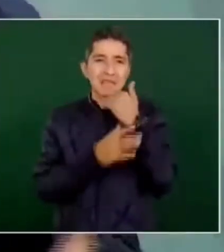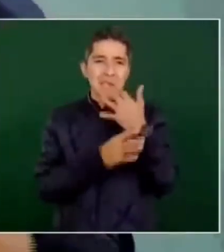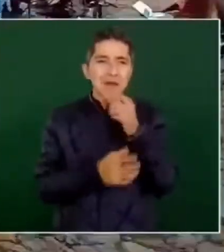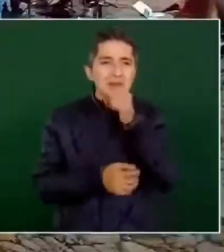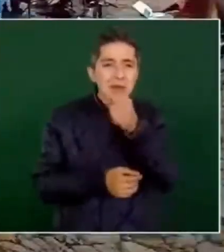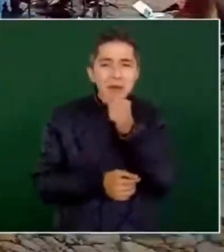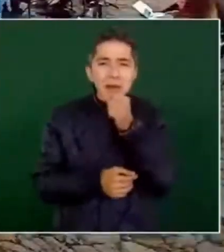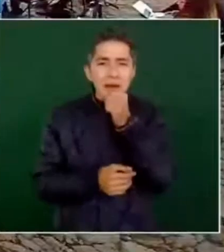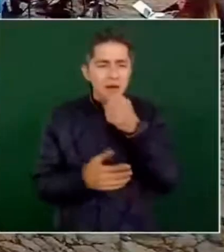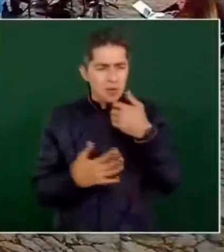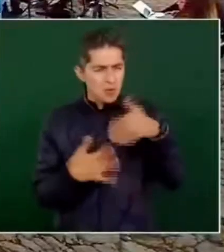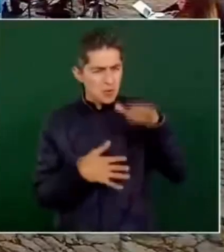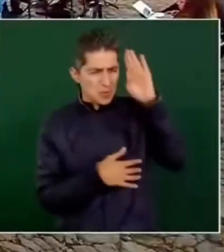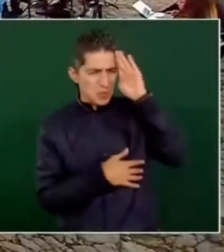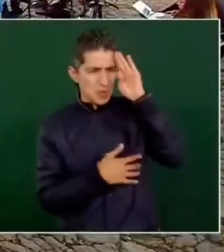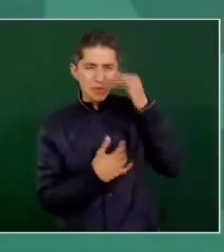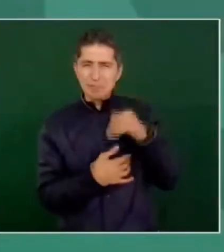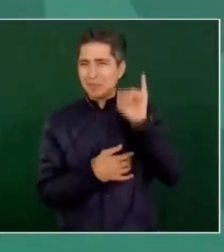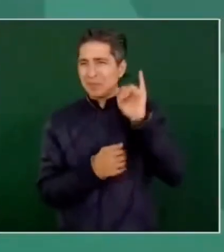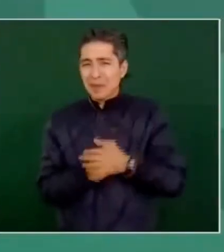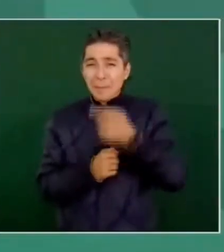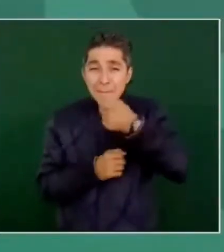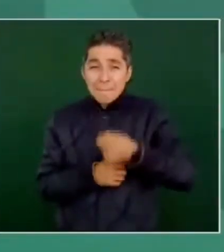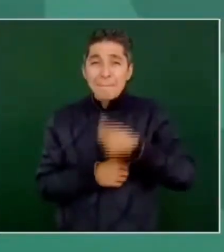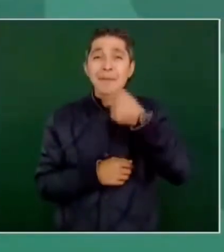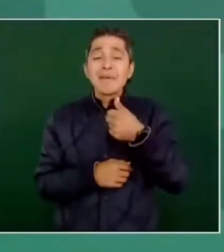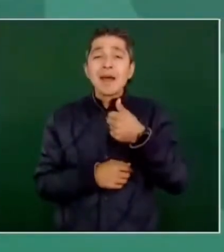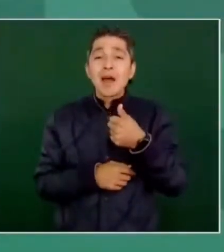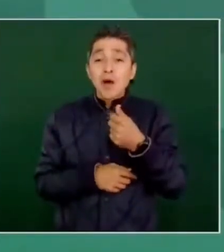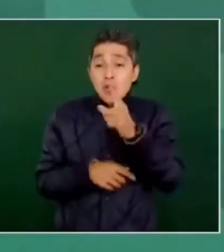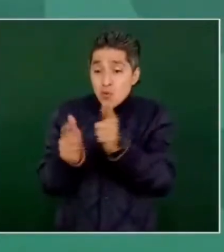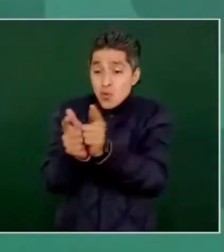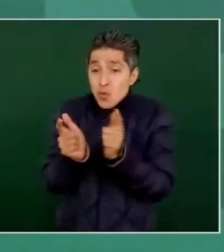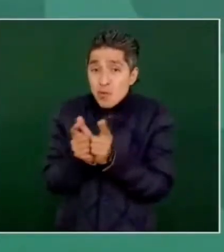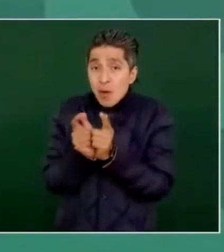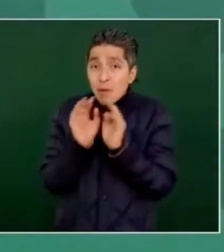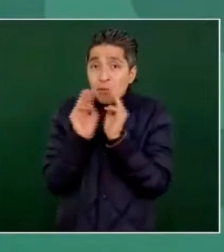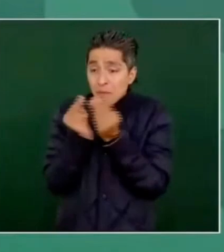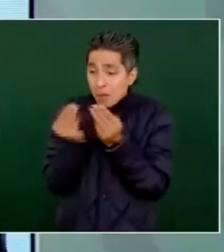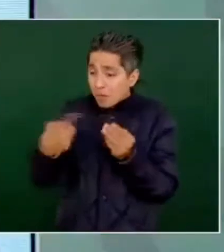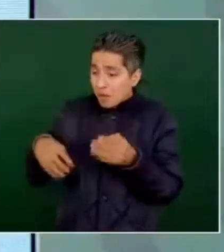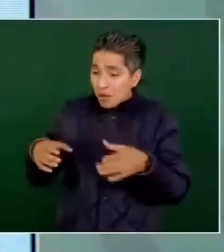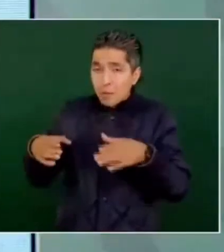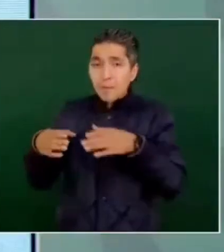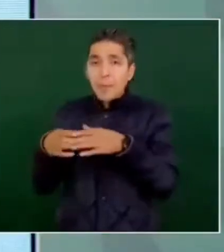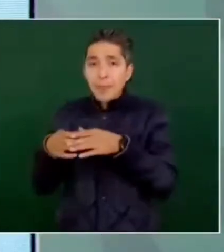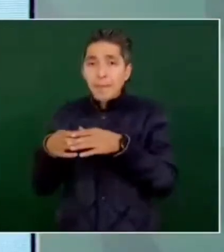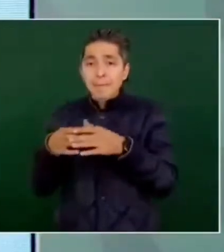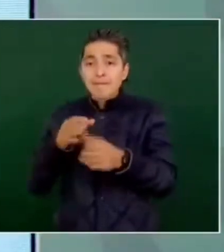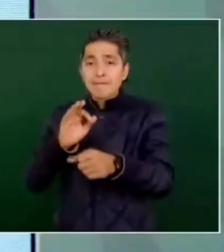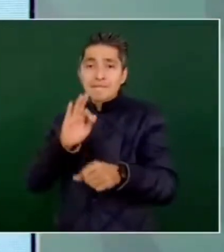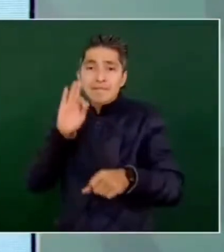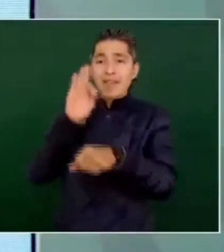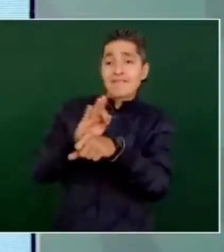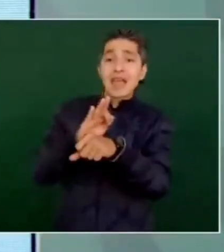es la primera vez que un grupo de narcotraficantes sale a defender a un